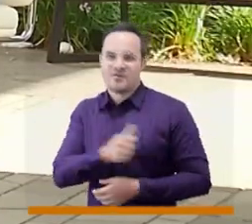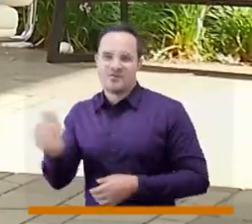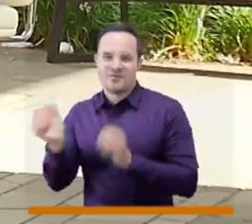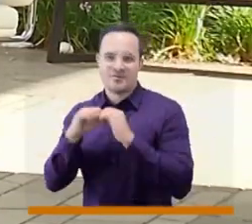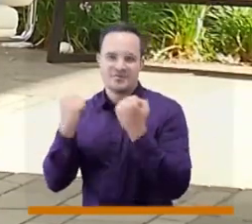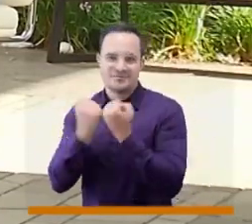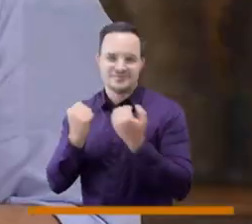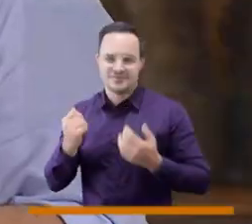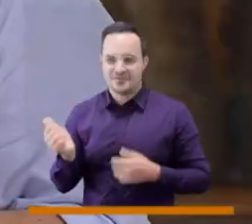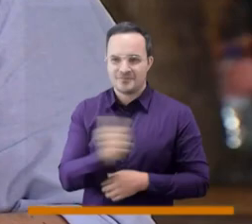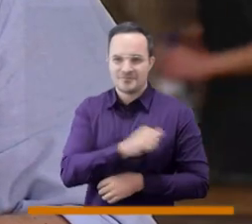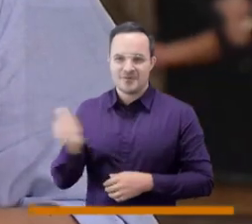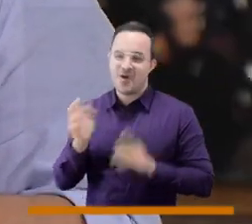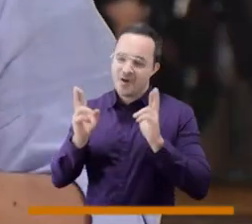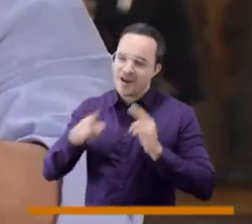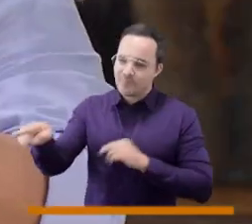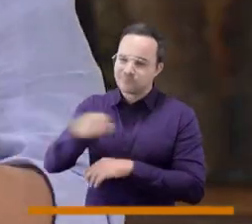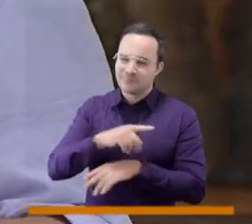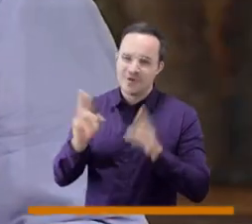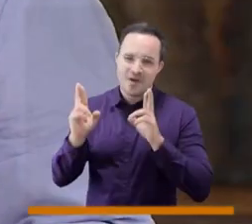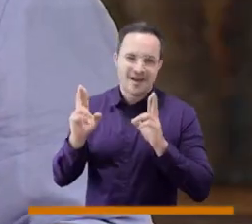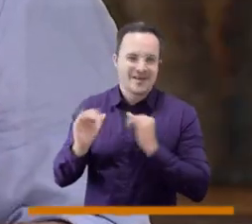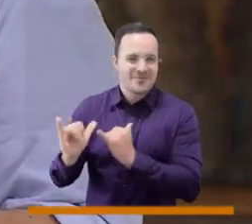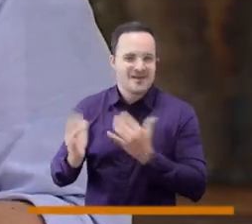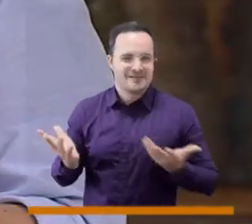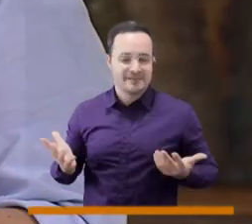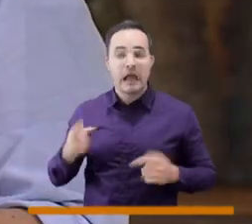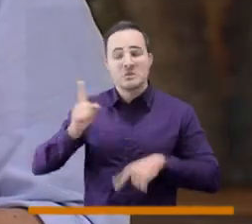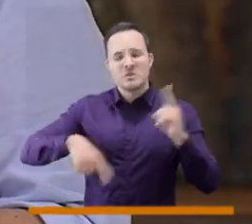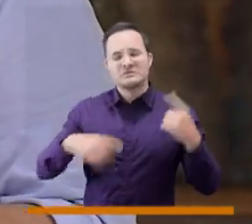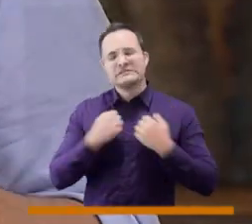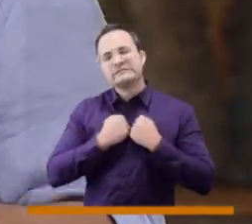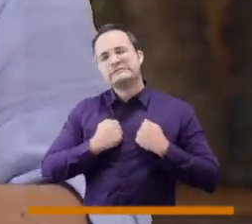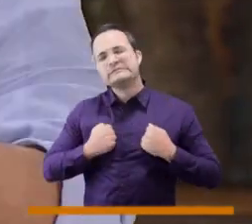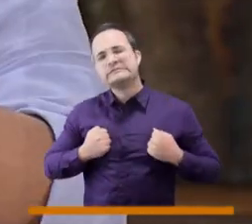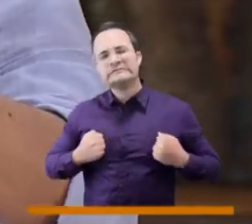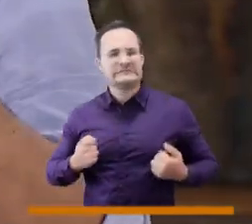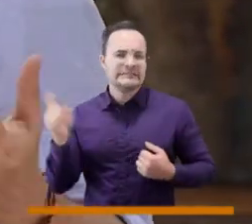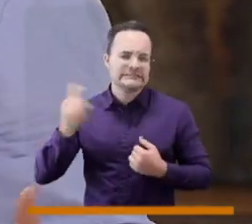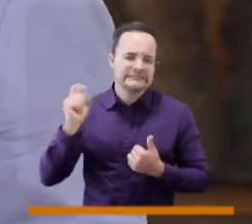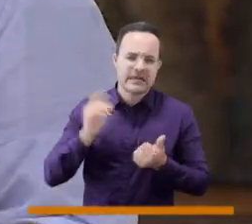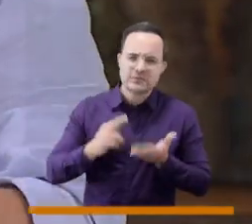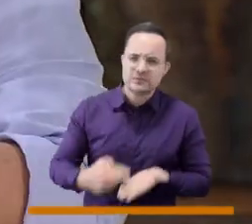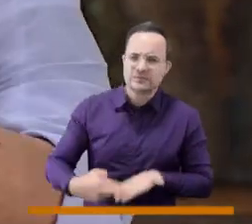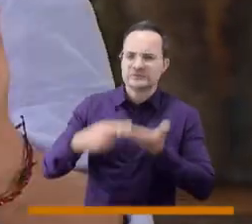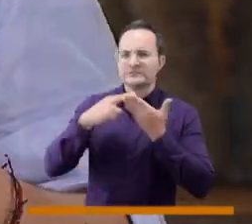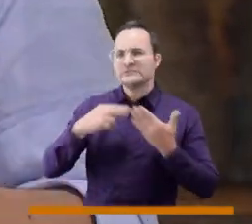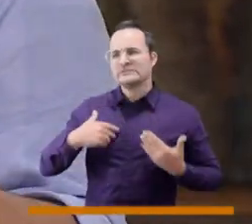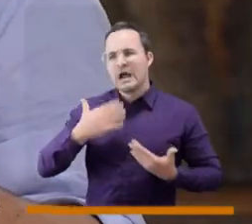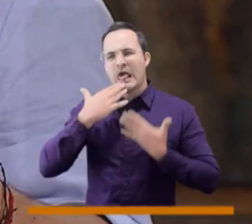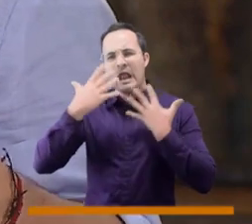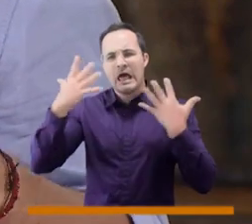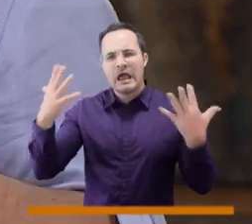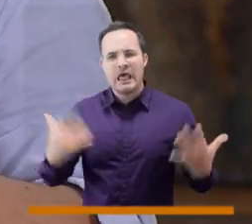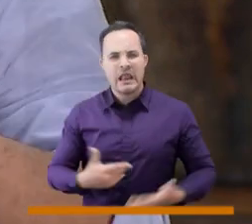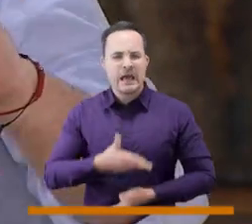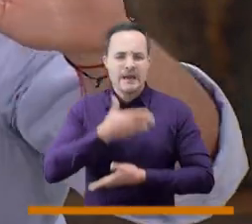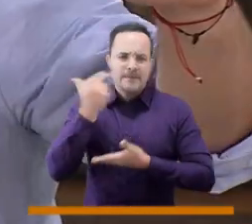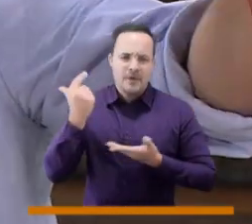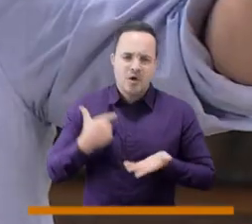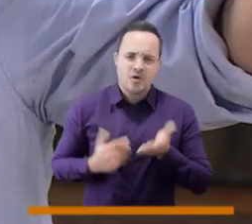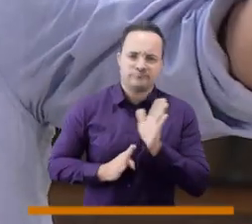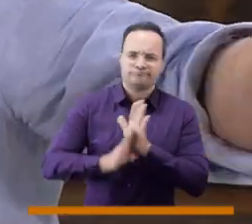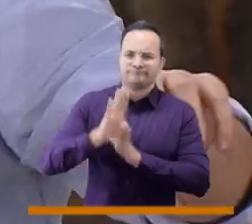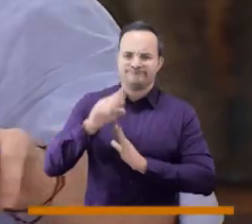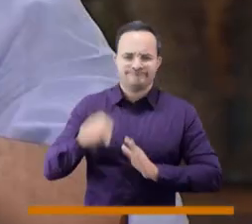ejemplo. Y muchas veces es fácil rasgarse las vestiduras diciendo que no, que hay que recuperar el centro, que el centro, que el centro. Uno